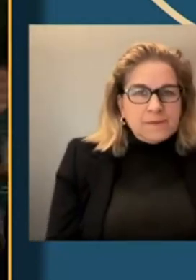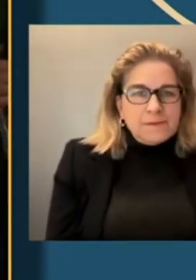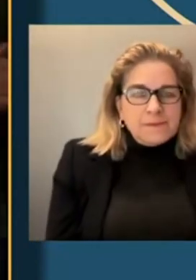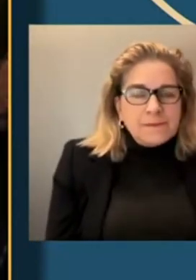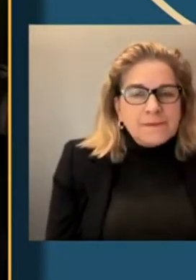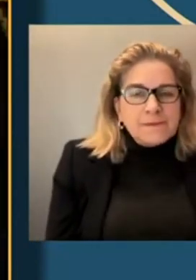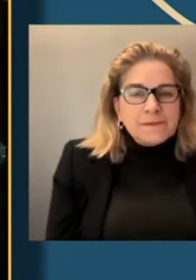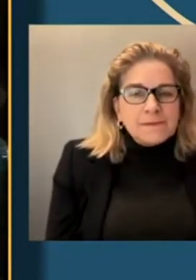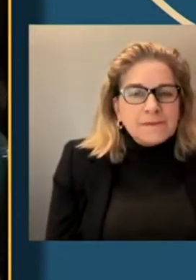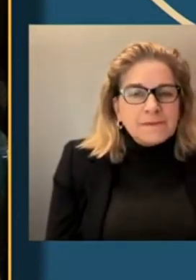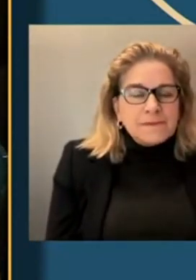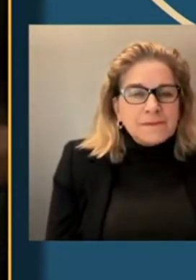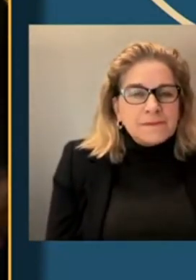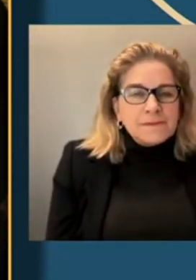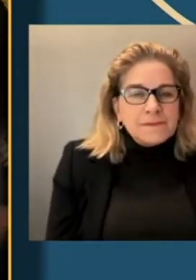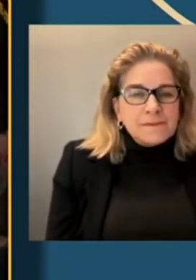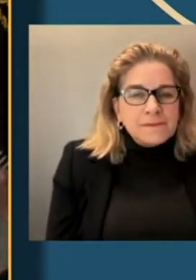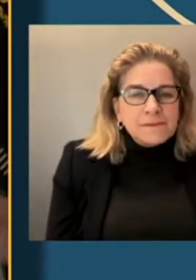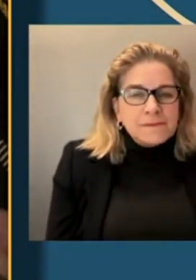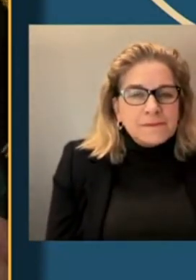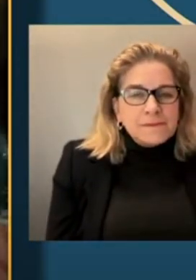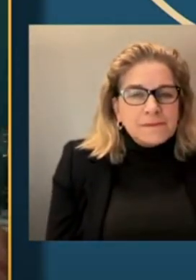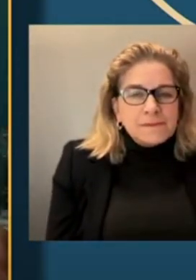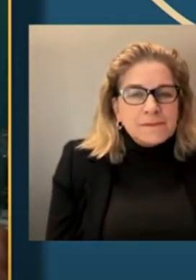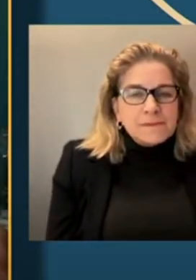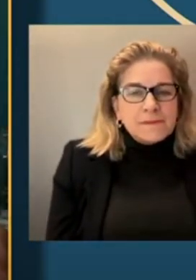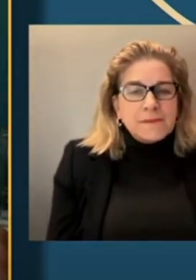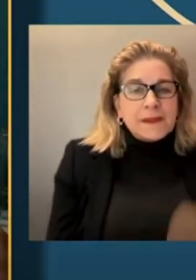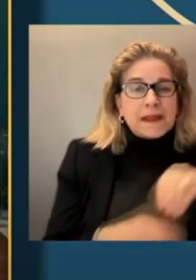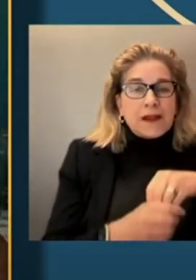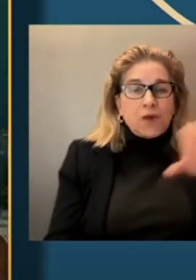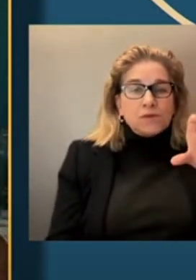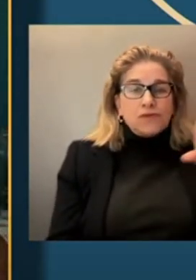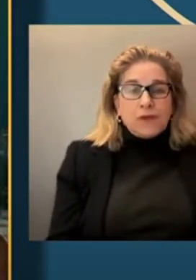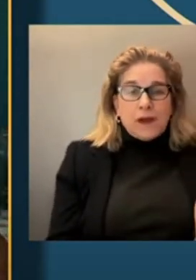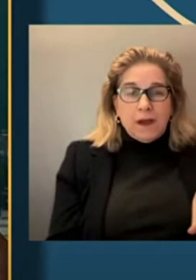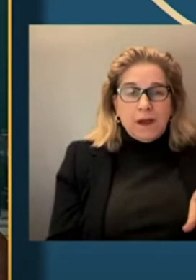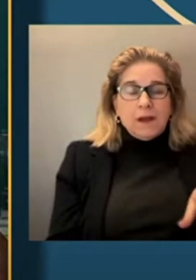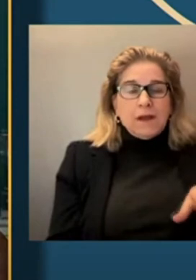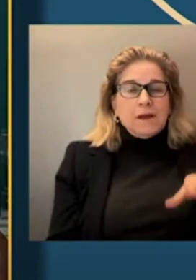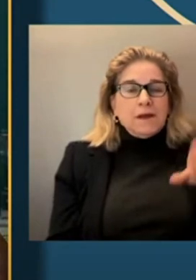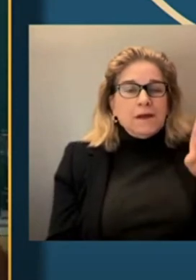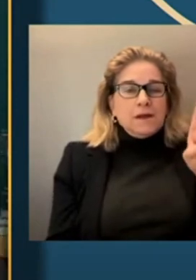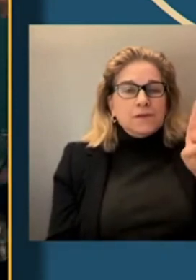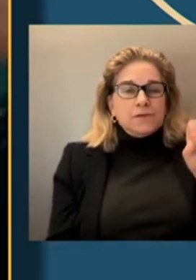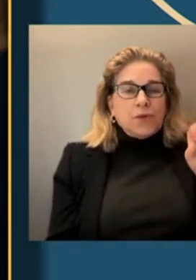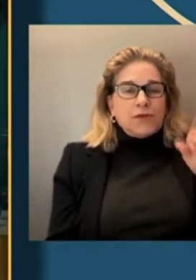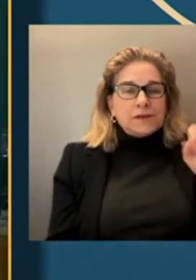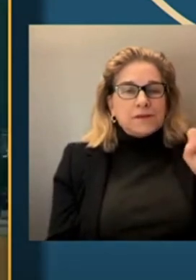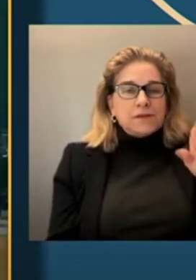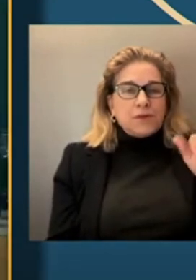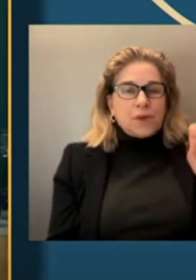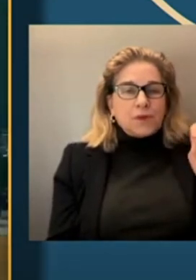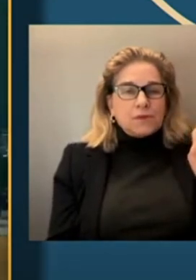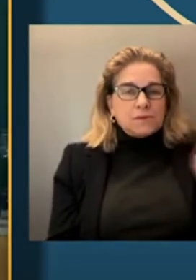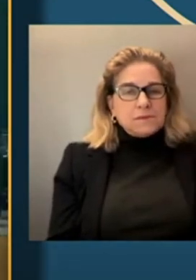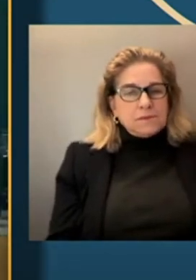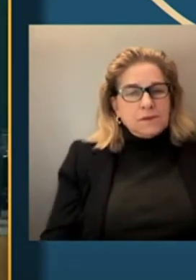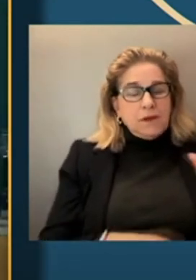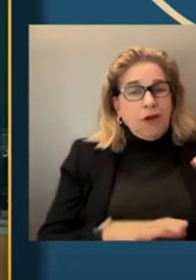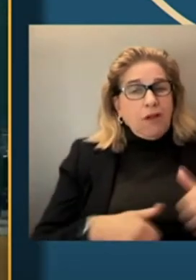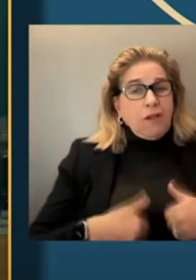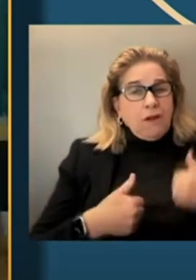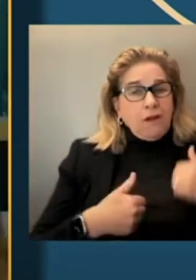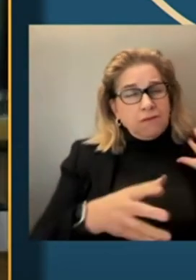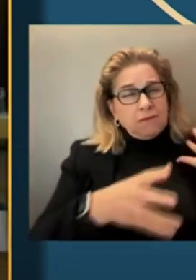en Costa Rica George Bills to find is women's to live and Dick Me And